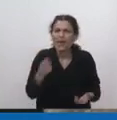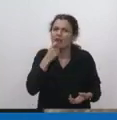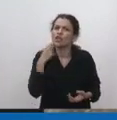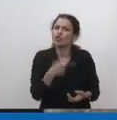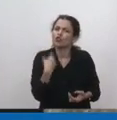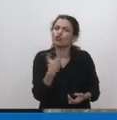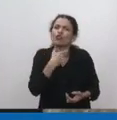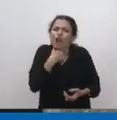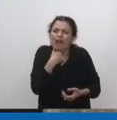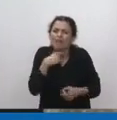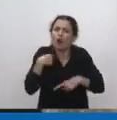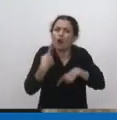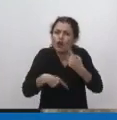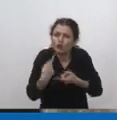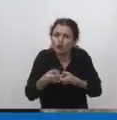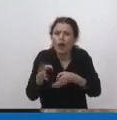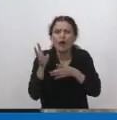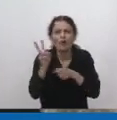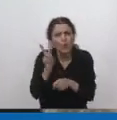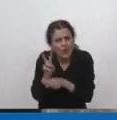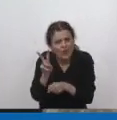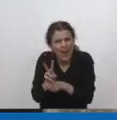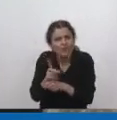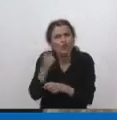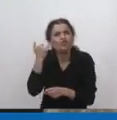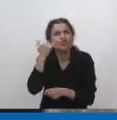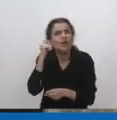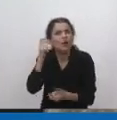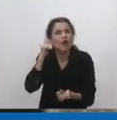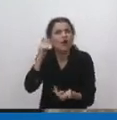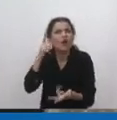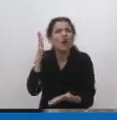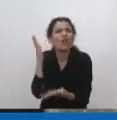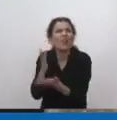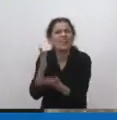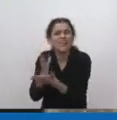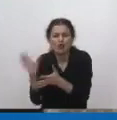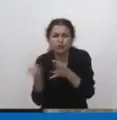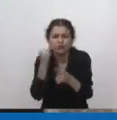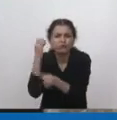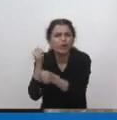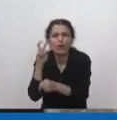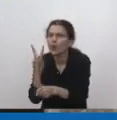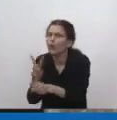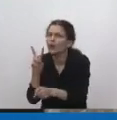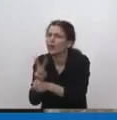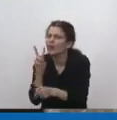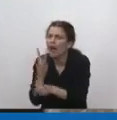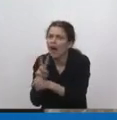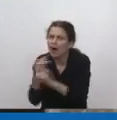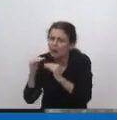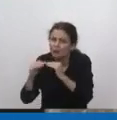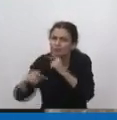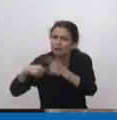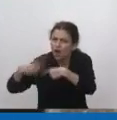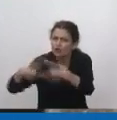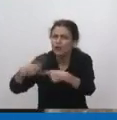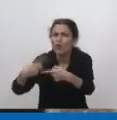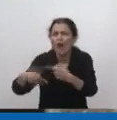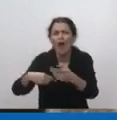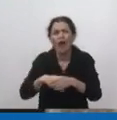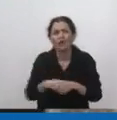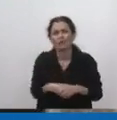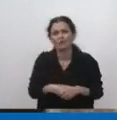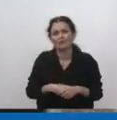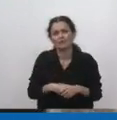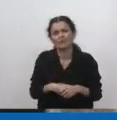defendiendo los derechos adquiridos de los trabajadores en todas estas décadas ganadas.